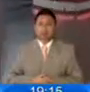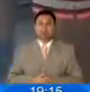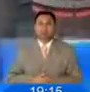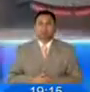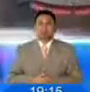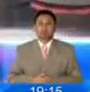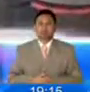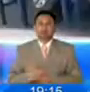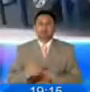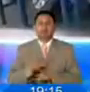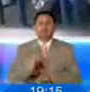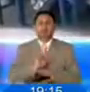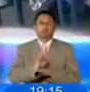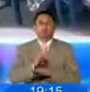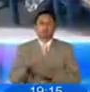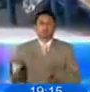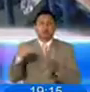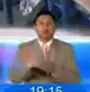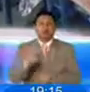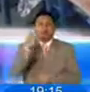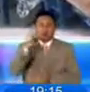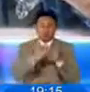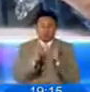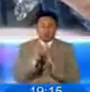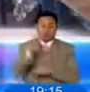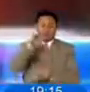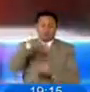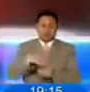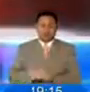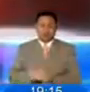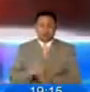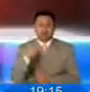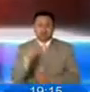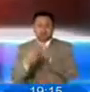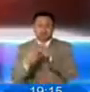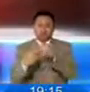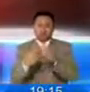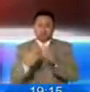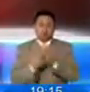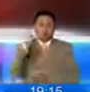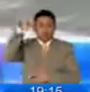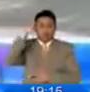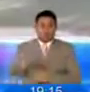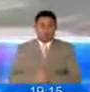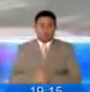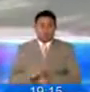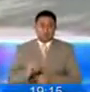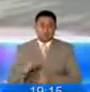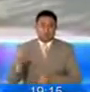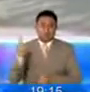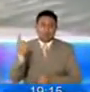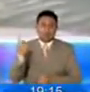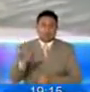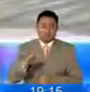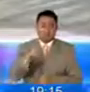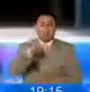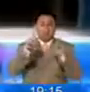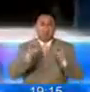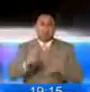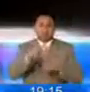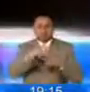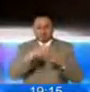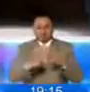ecuatorianos asistirán nuevamente a las urnas este 2 de abril, con dos opciones para elegir al nuevo gobierno. Las principales expectativas ciudadanas